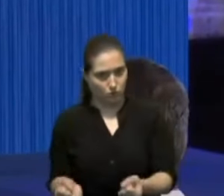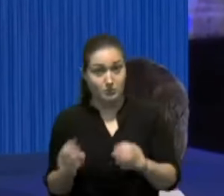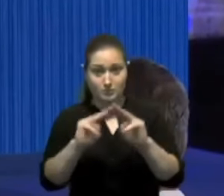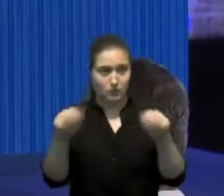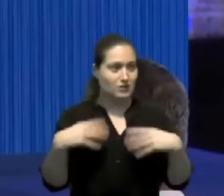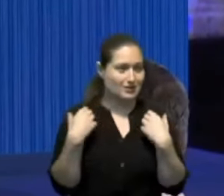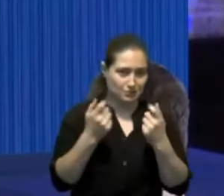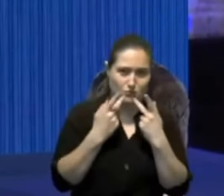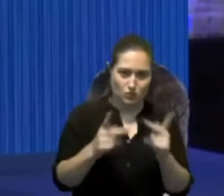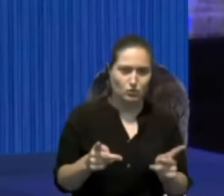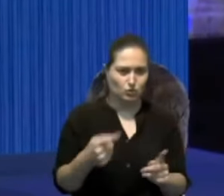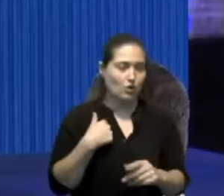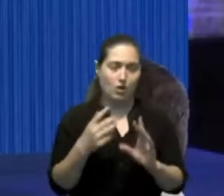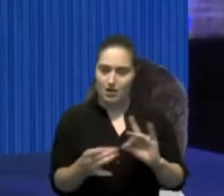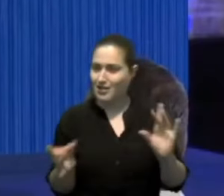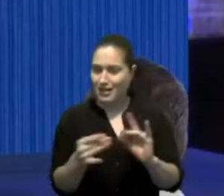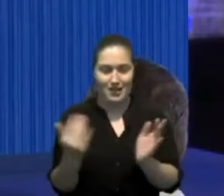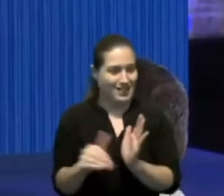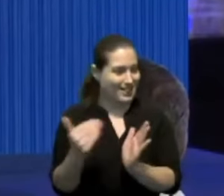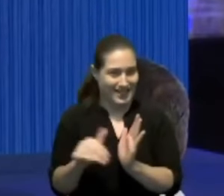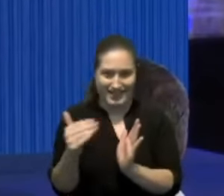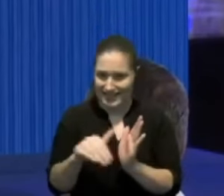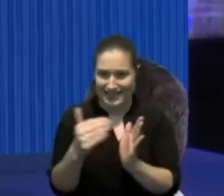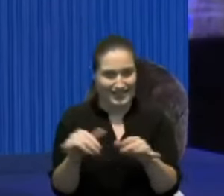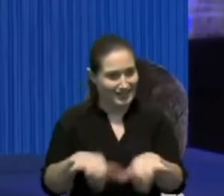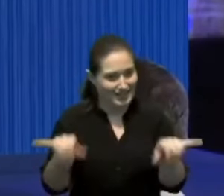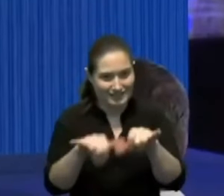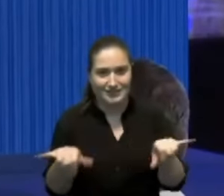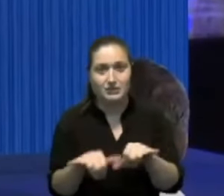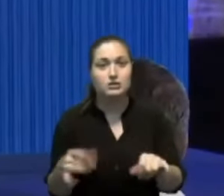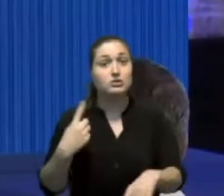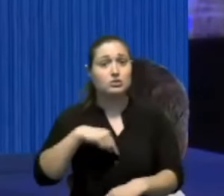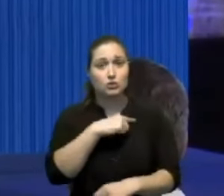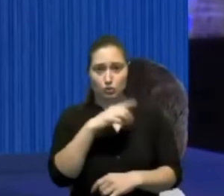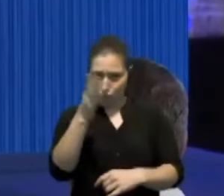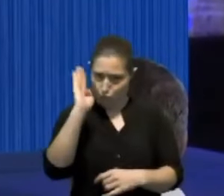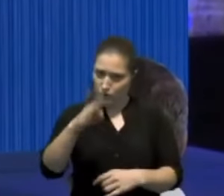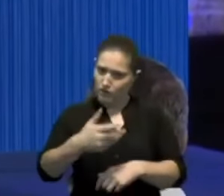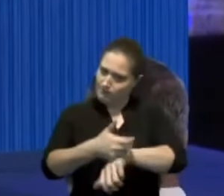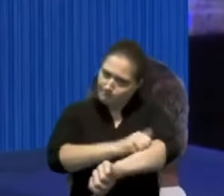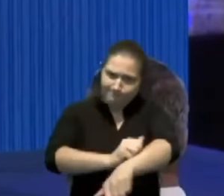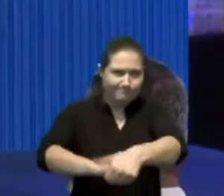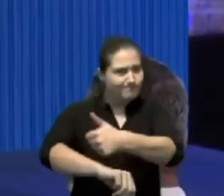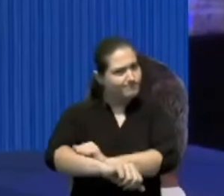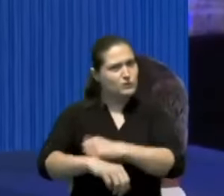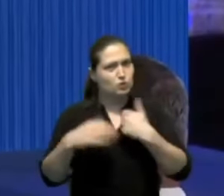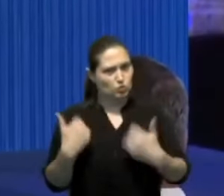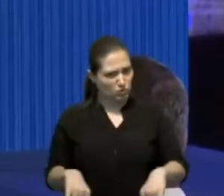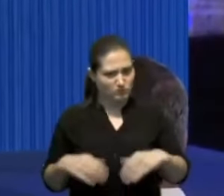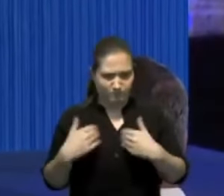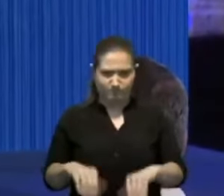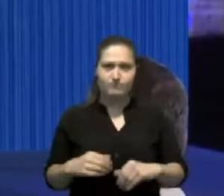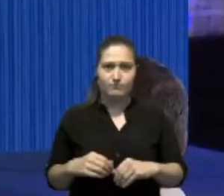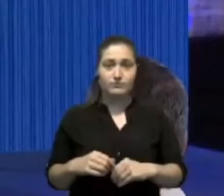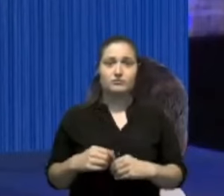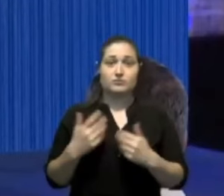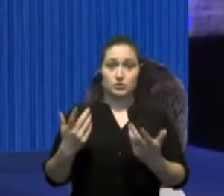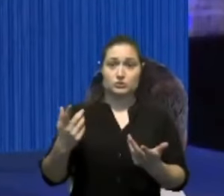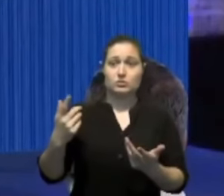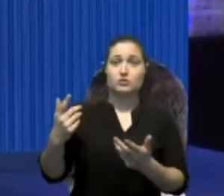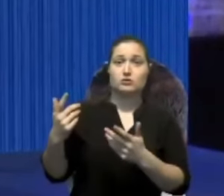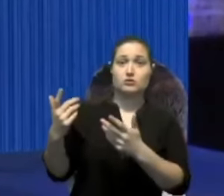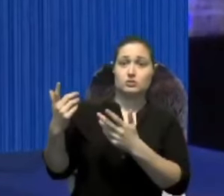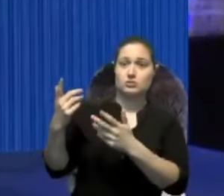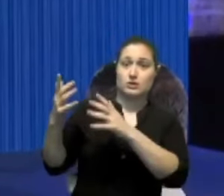hablar repetidamente de esto eh nosotros vamos a trabajar intensamente la firma de nosotros en Estados Unidos como